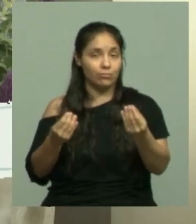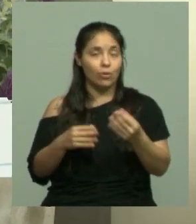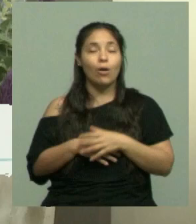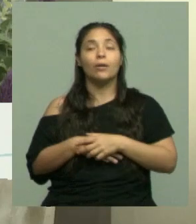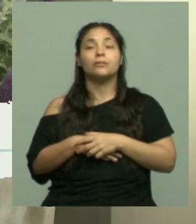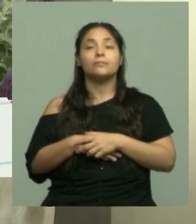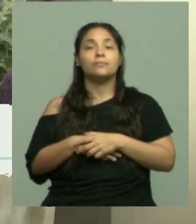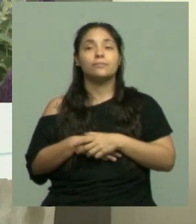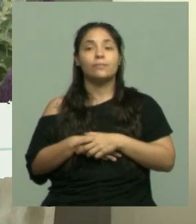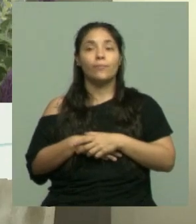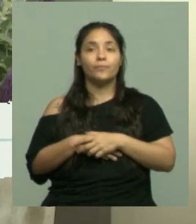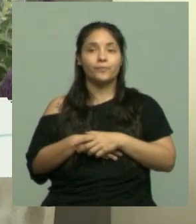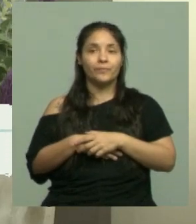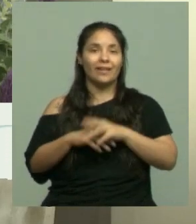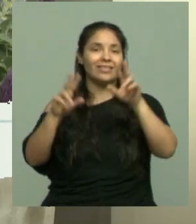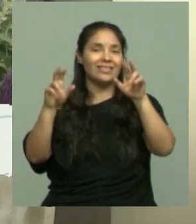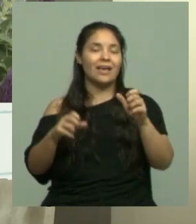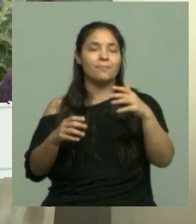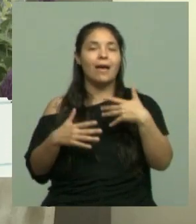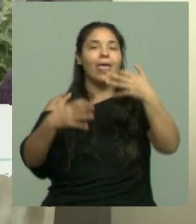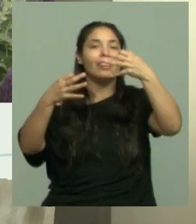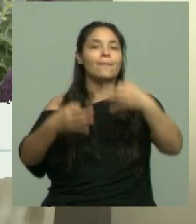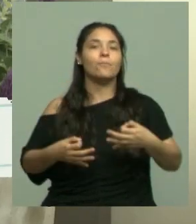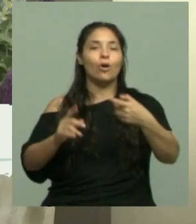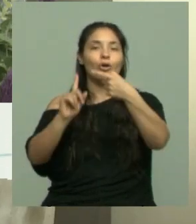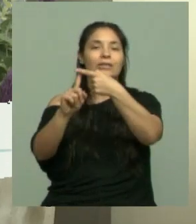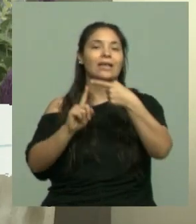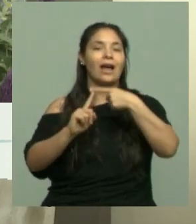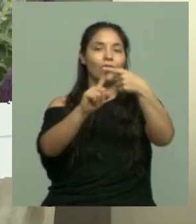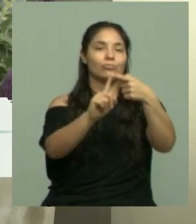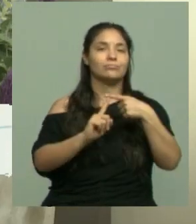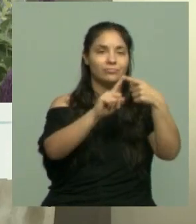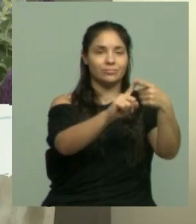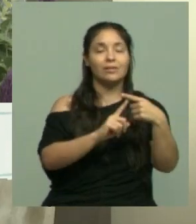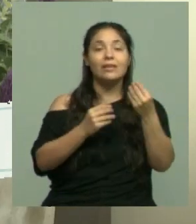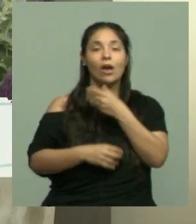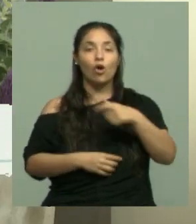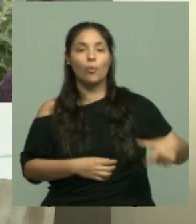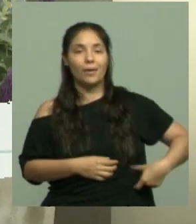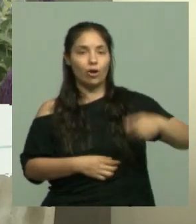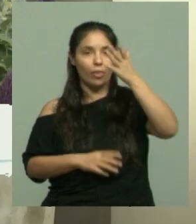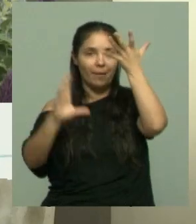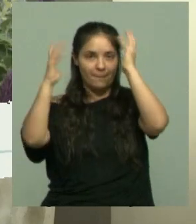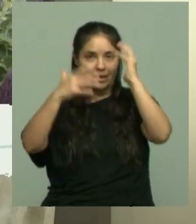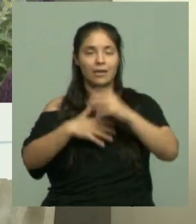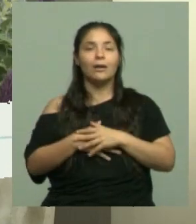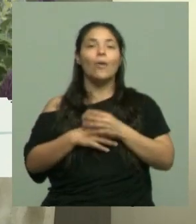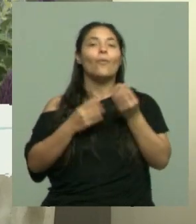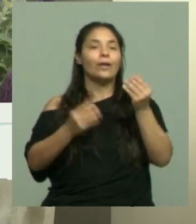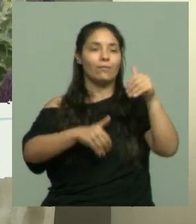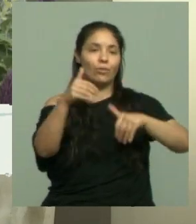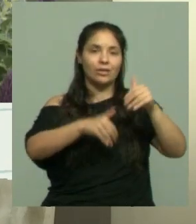digamos, el tratamiento de las relaciones diplomáticas del gobierno de Javier Milei, teniendo en cuenta que hubo votaciones